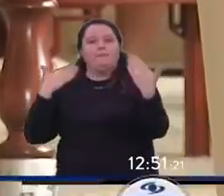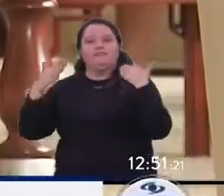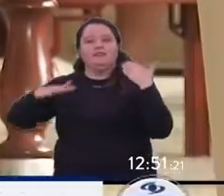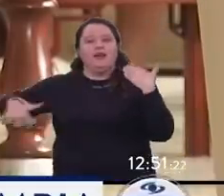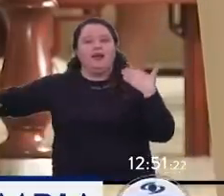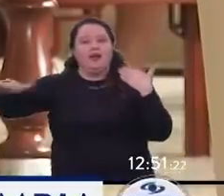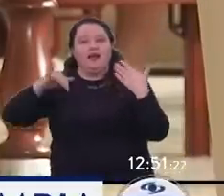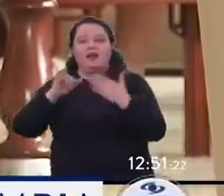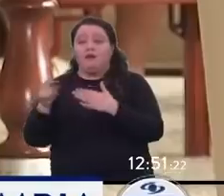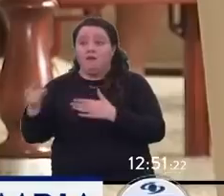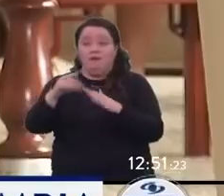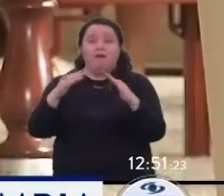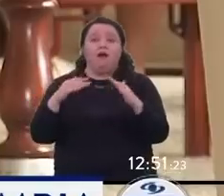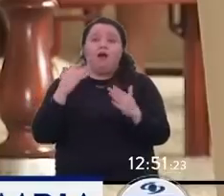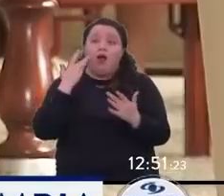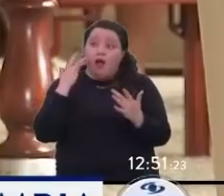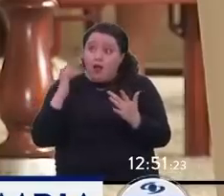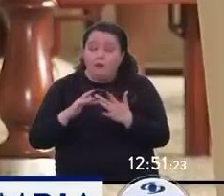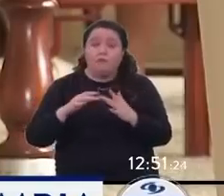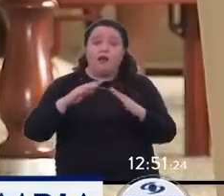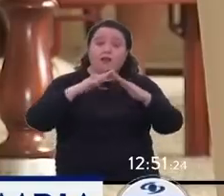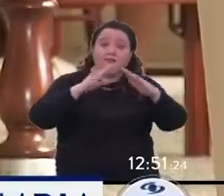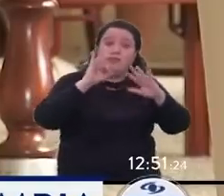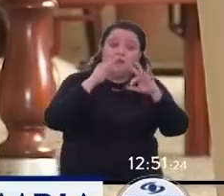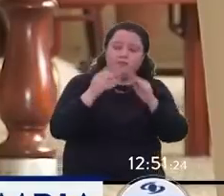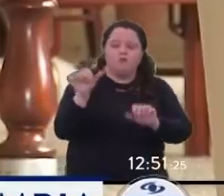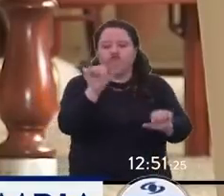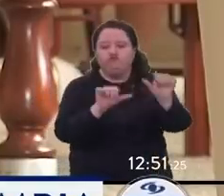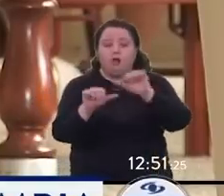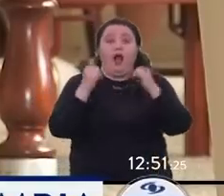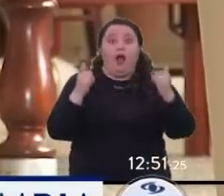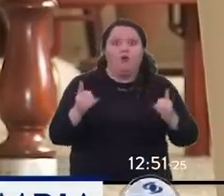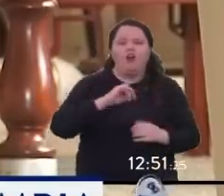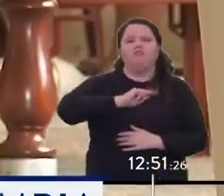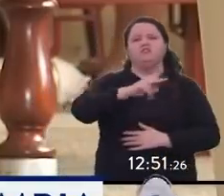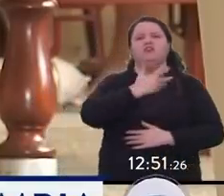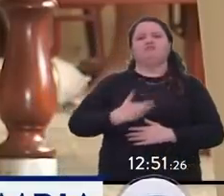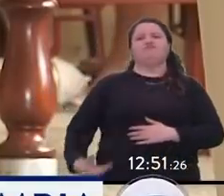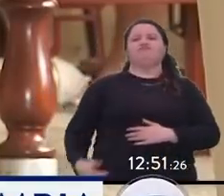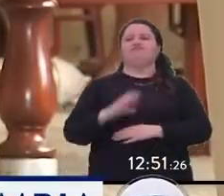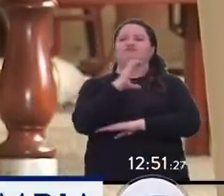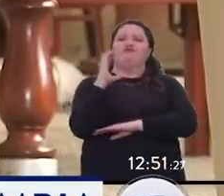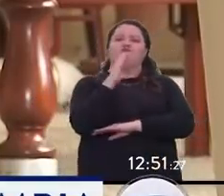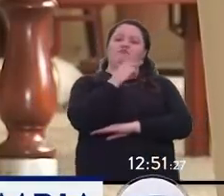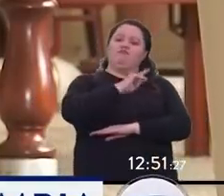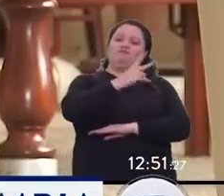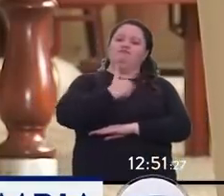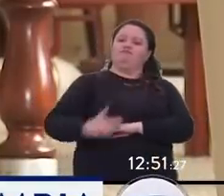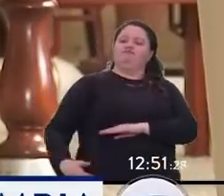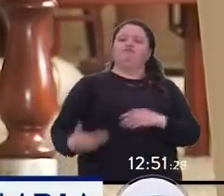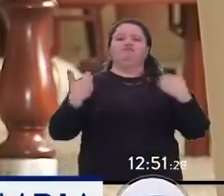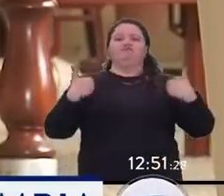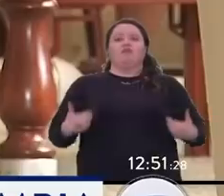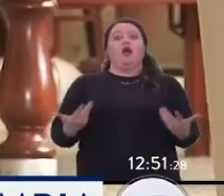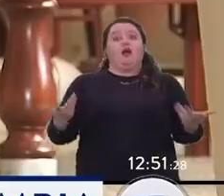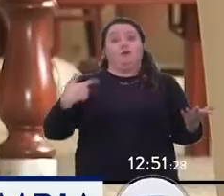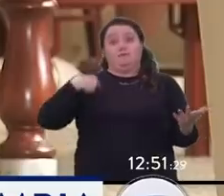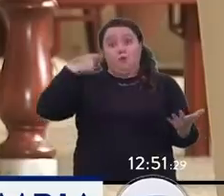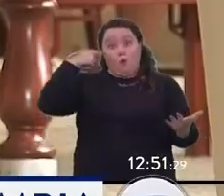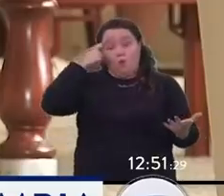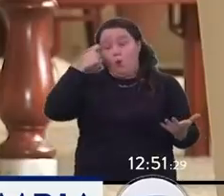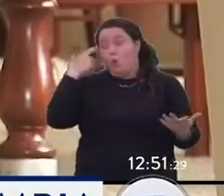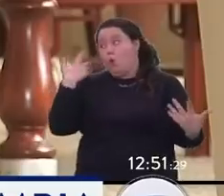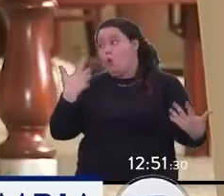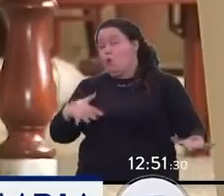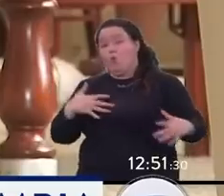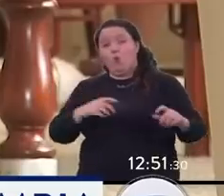una casa de familia, sea la vicepresidenta de los colombianos, es un desafío enorme, ¿no? Y